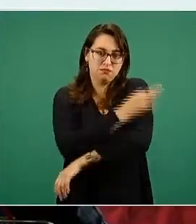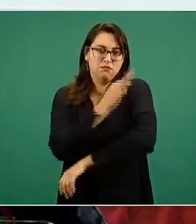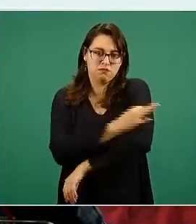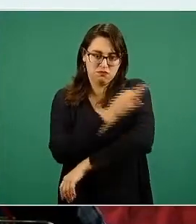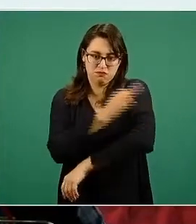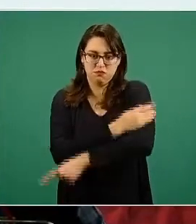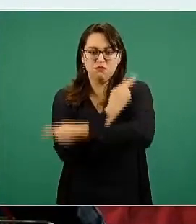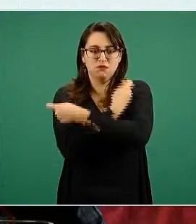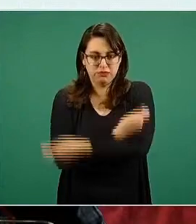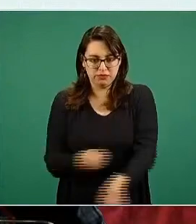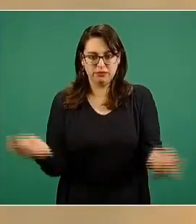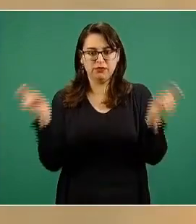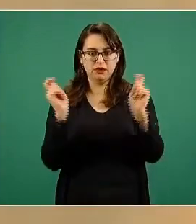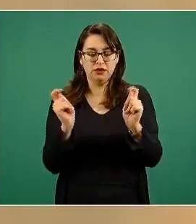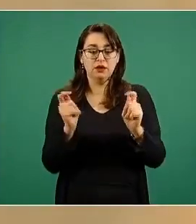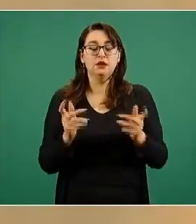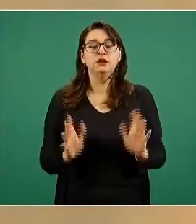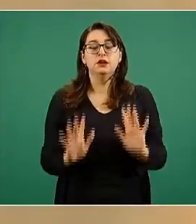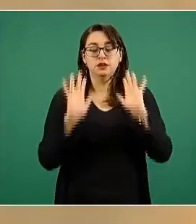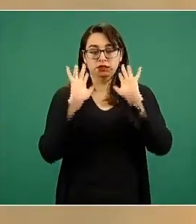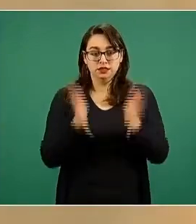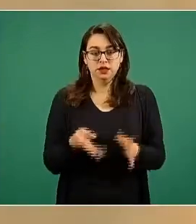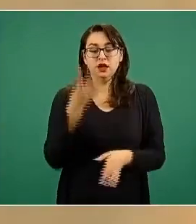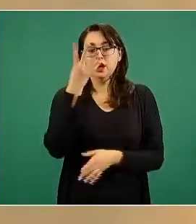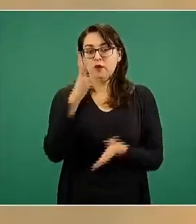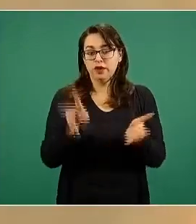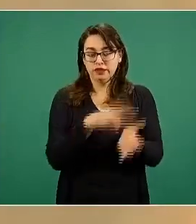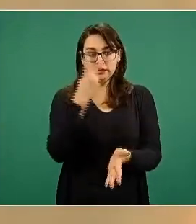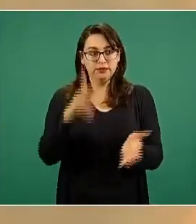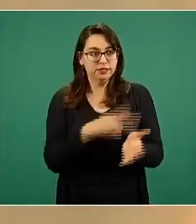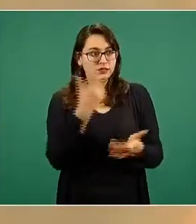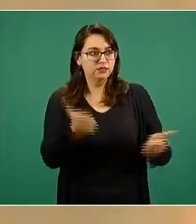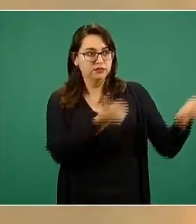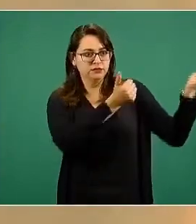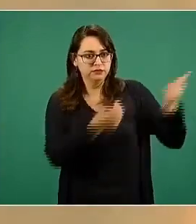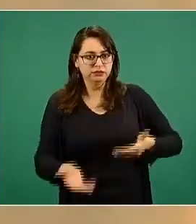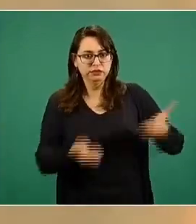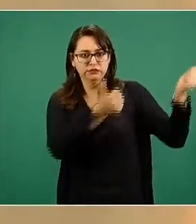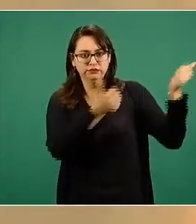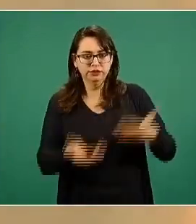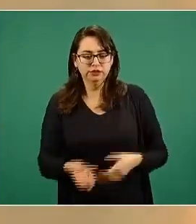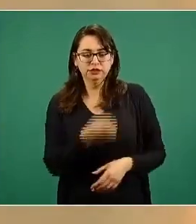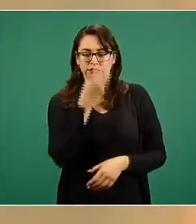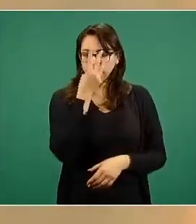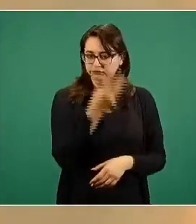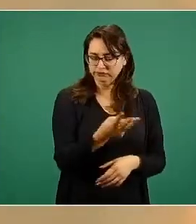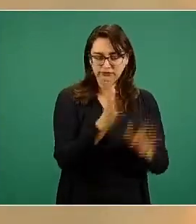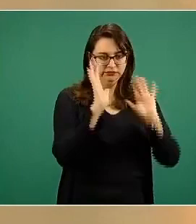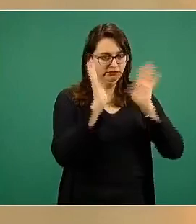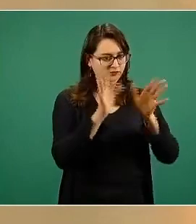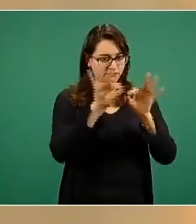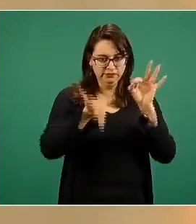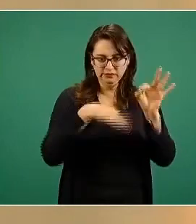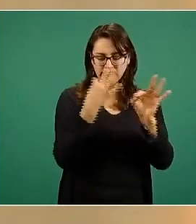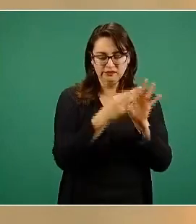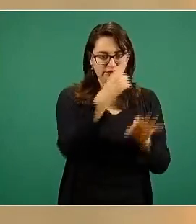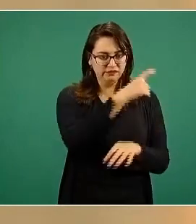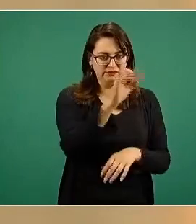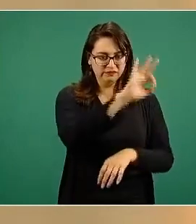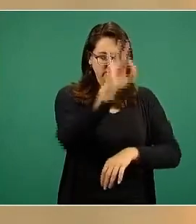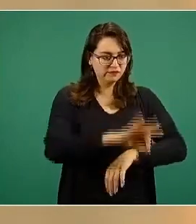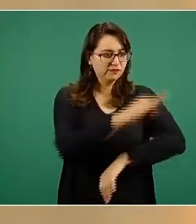país de vacuna contra el virus SARS-CoV-2, 3 embarques completos ya fueron aplicados y